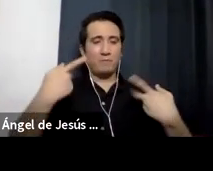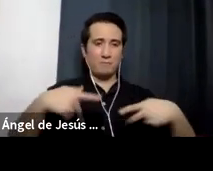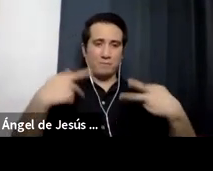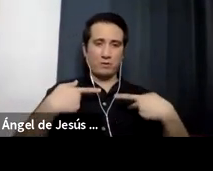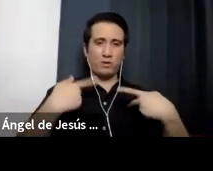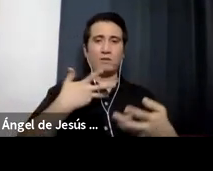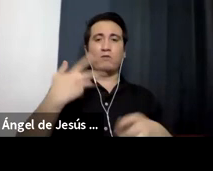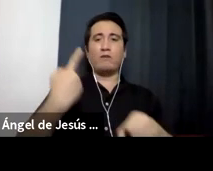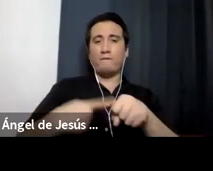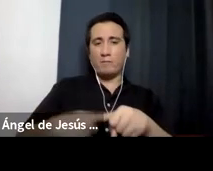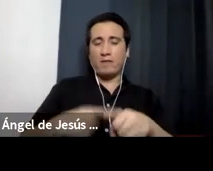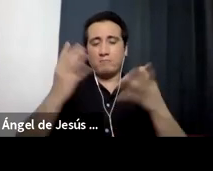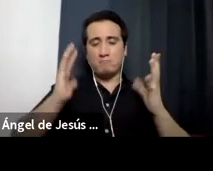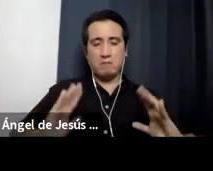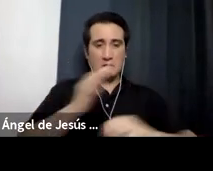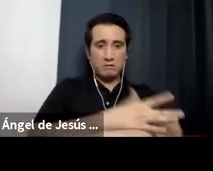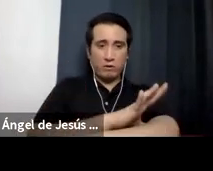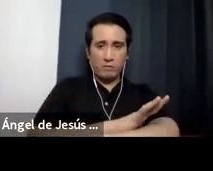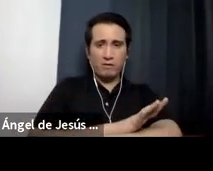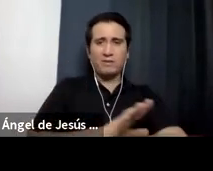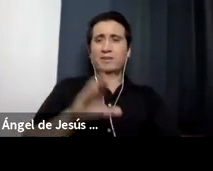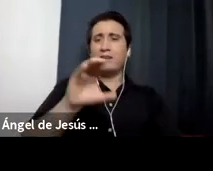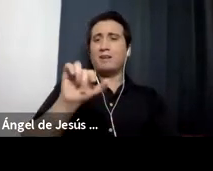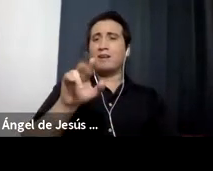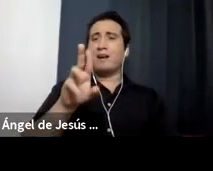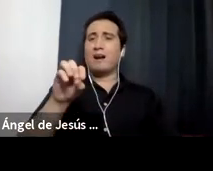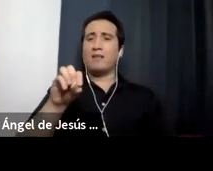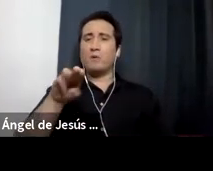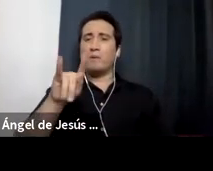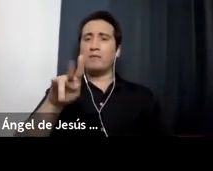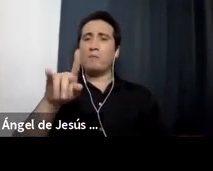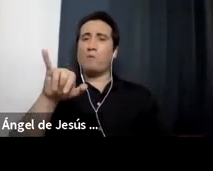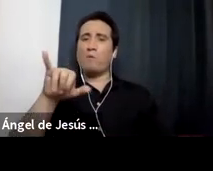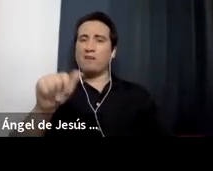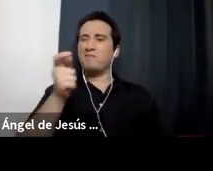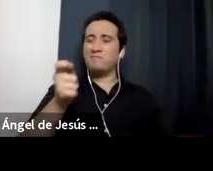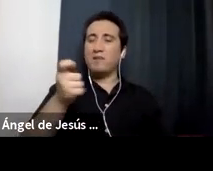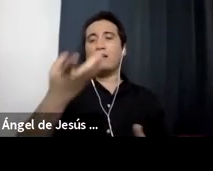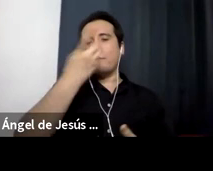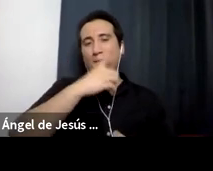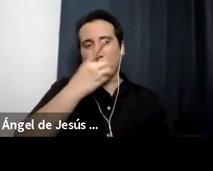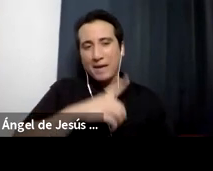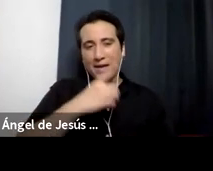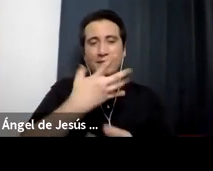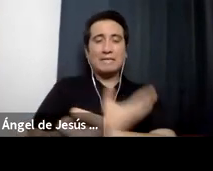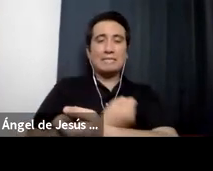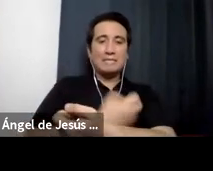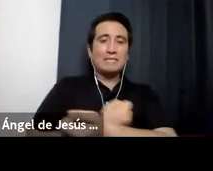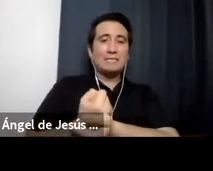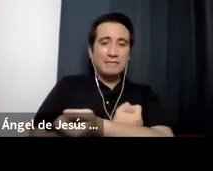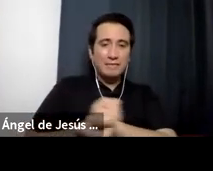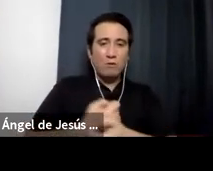enfermedad cardiometabólica, y cuando digo enfermedad cardiometabólica es diabetes, hipertensión,